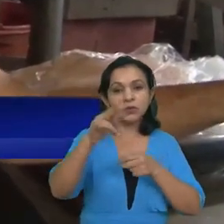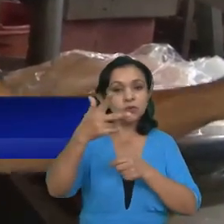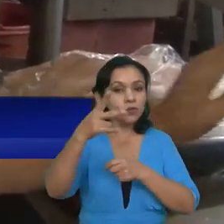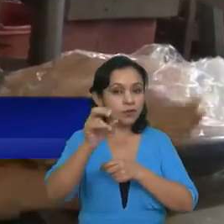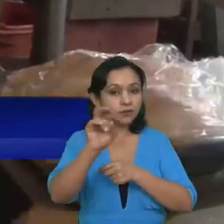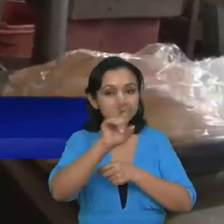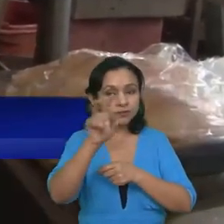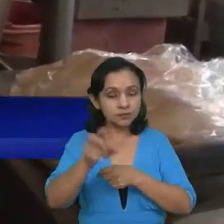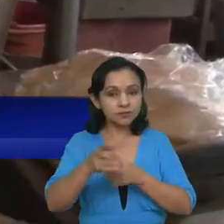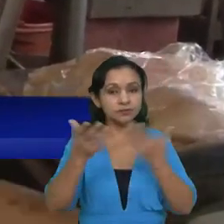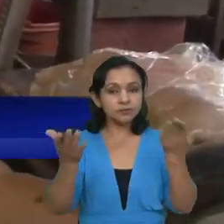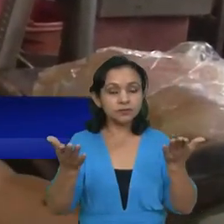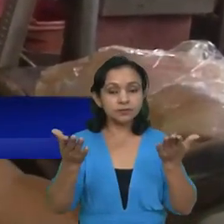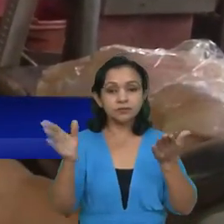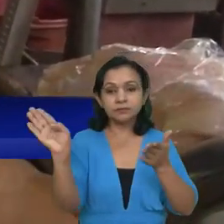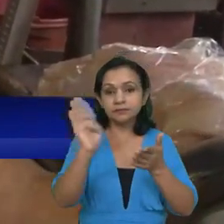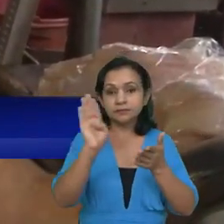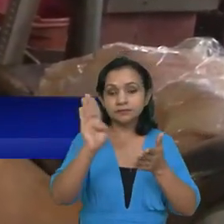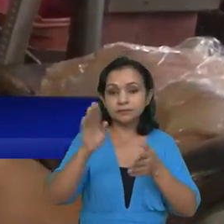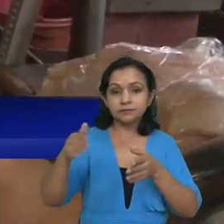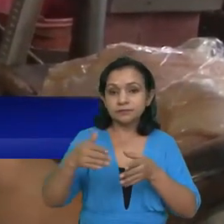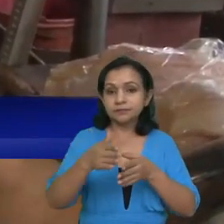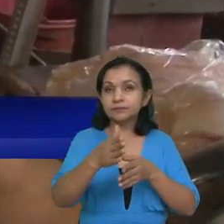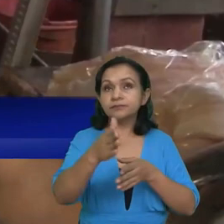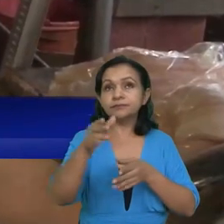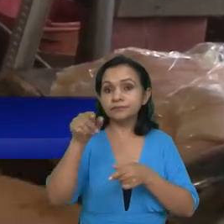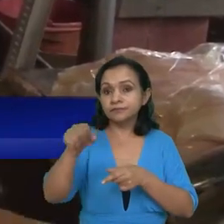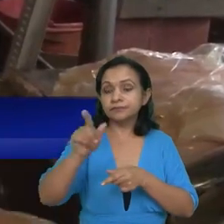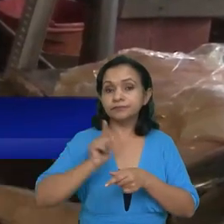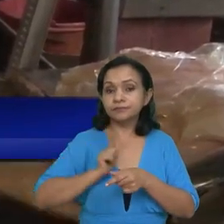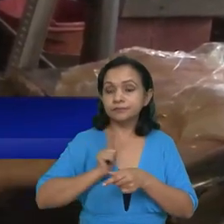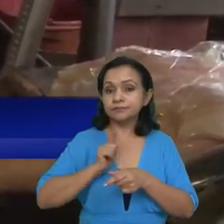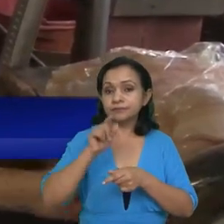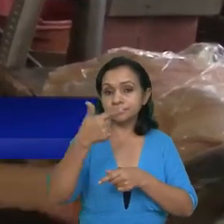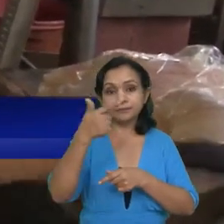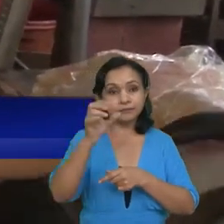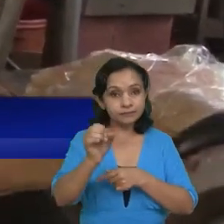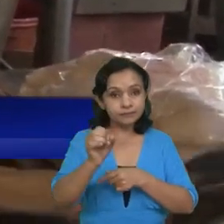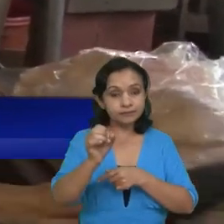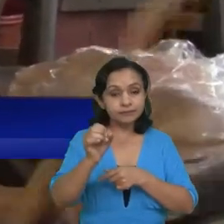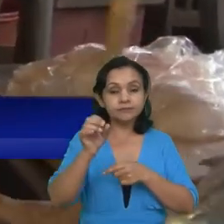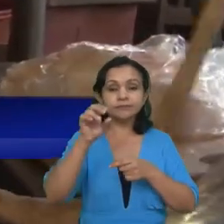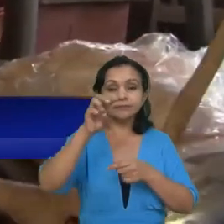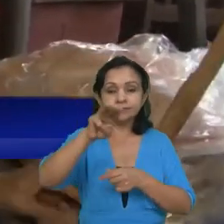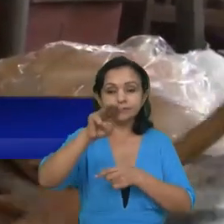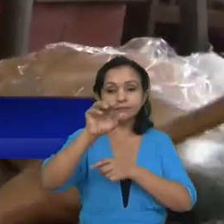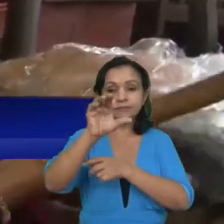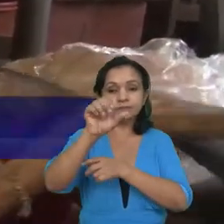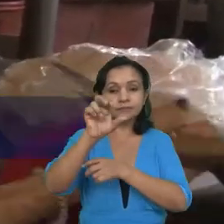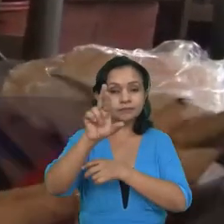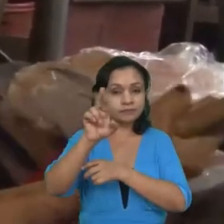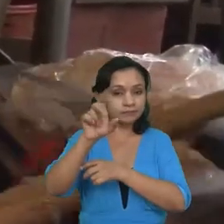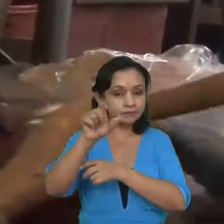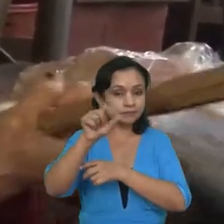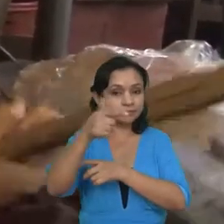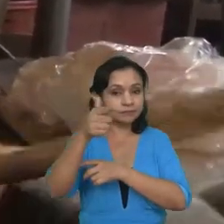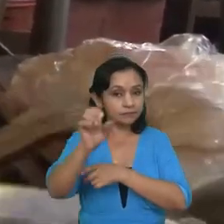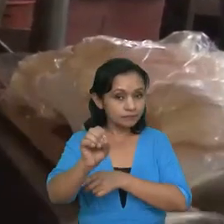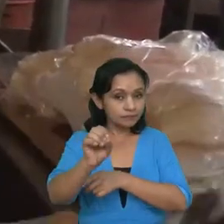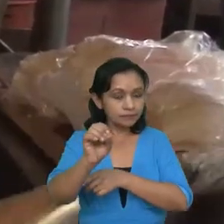córdobas la libra el pargo blanco que le acabo de enseñar ahorita es de 270 la macarena a 70